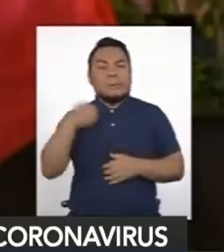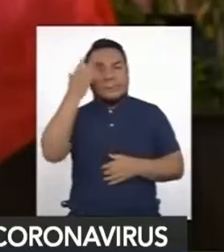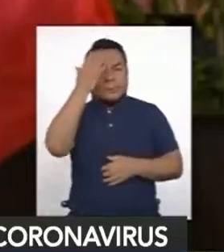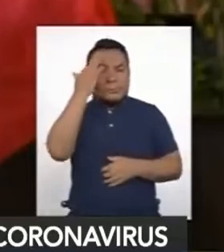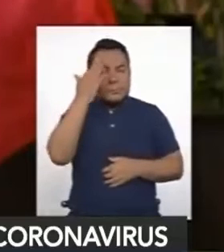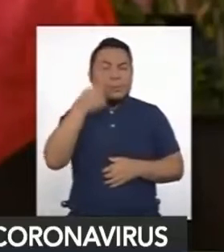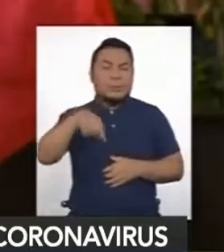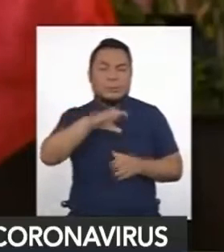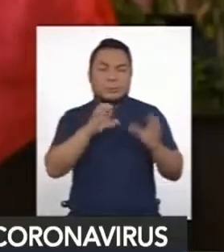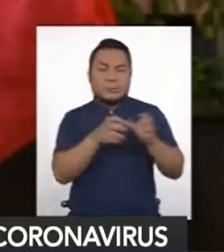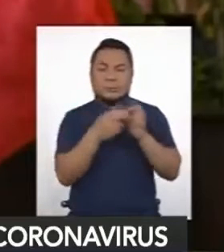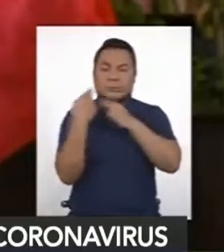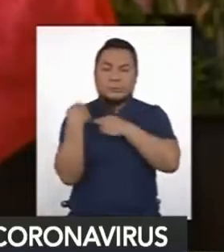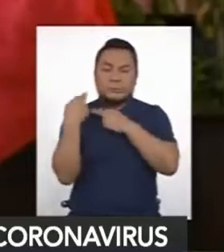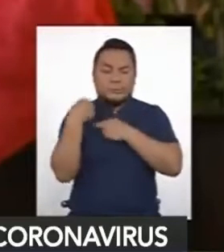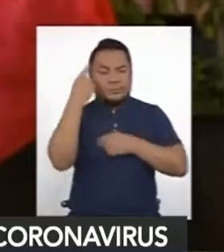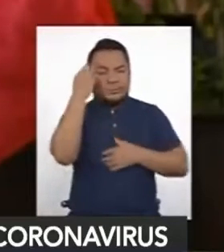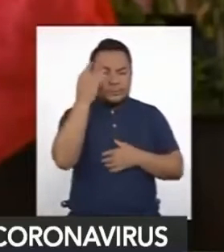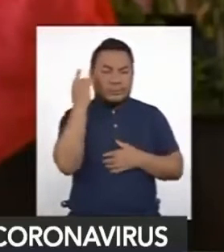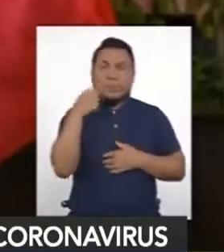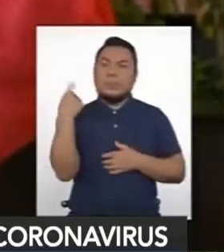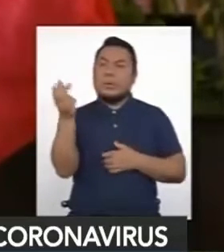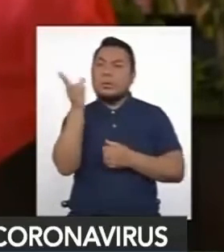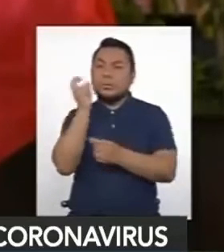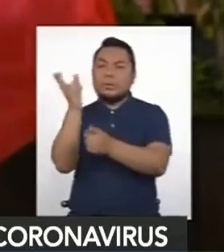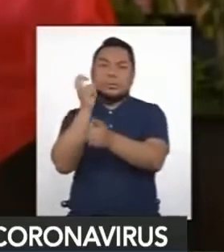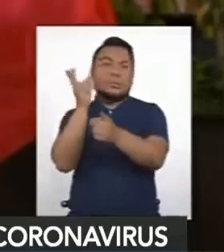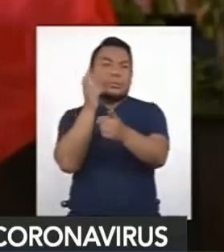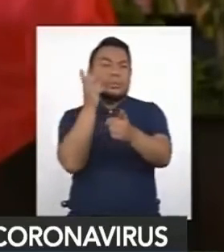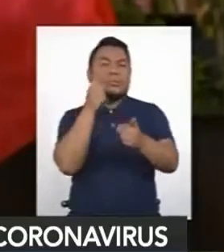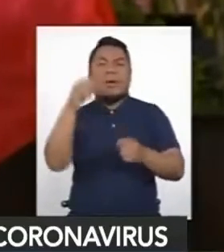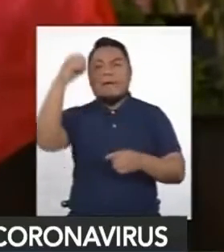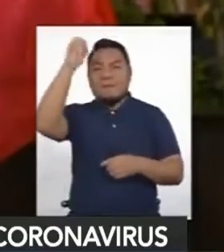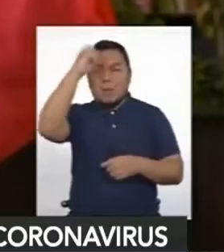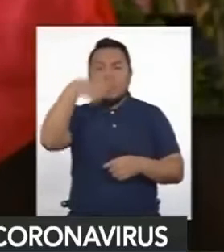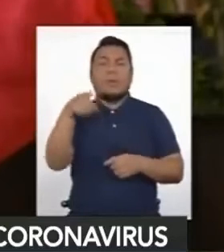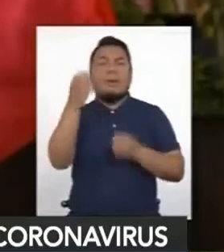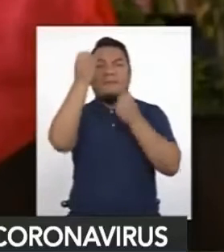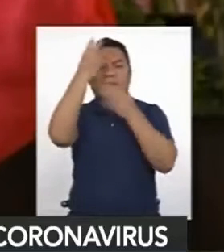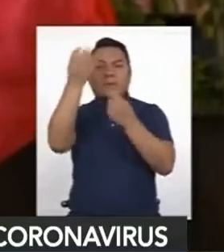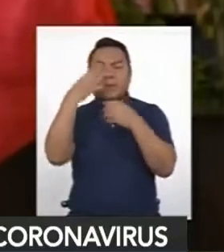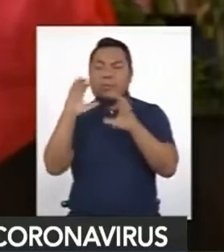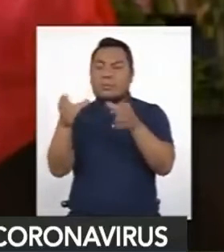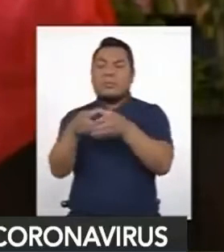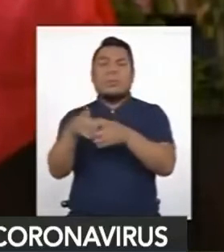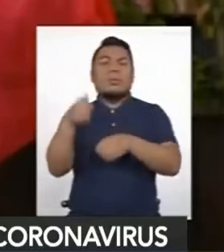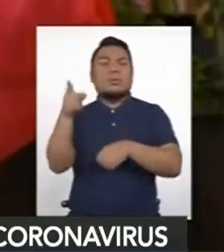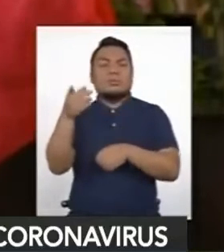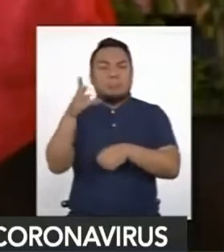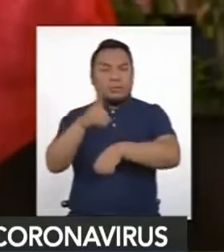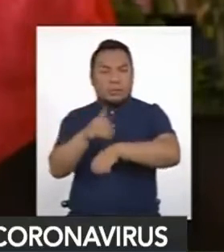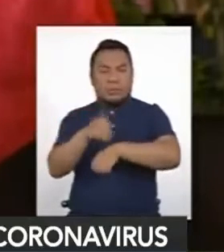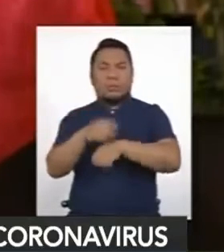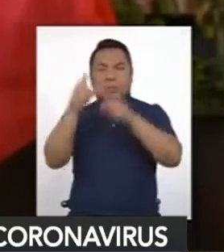responsable, después de escuchar los informes y recomendaciones de los entes técnicos, después de